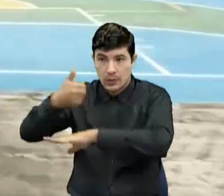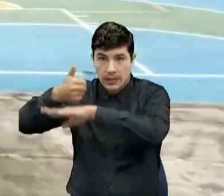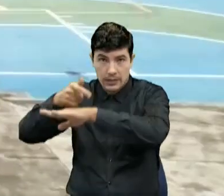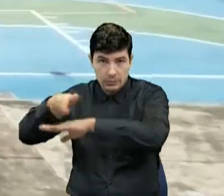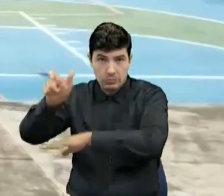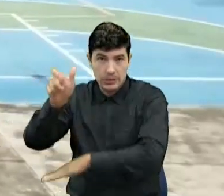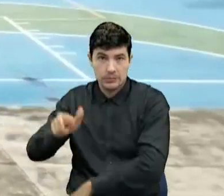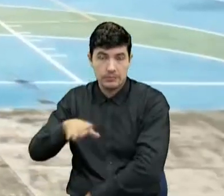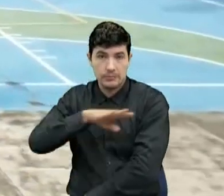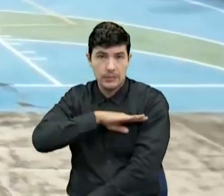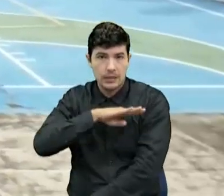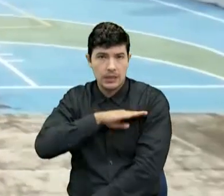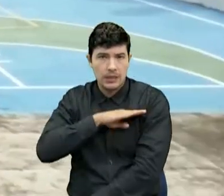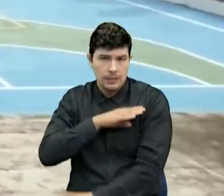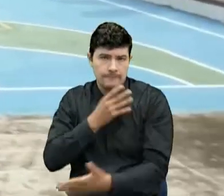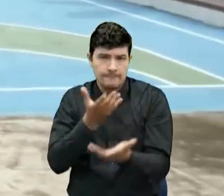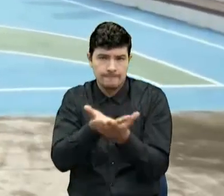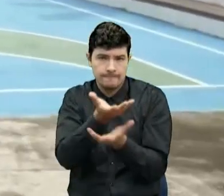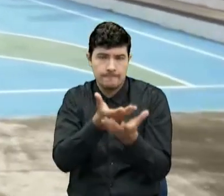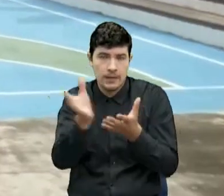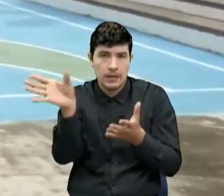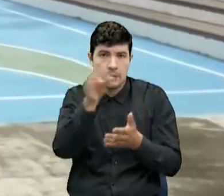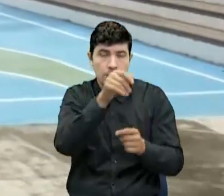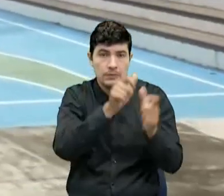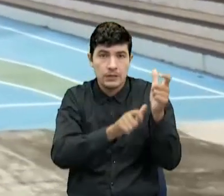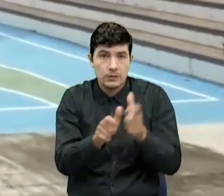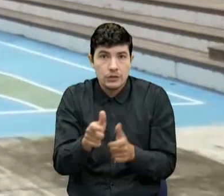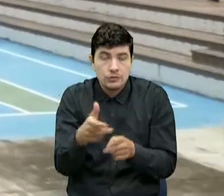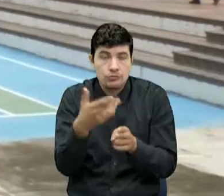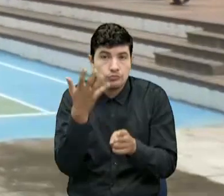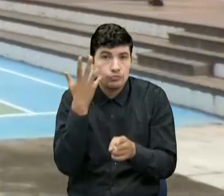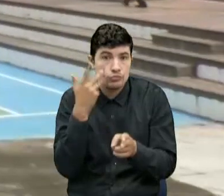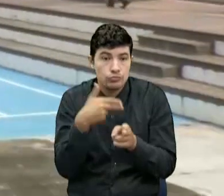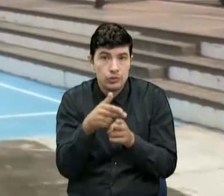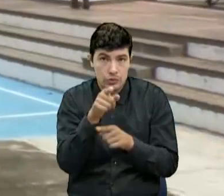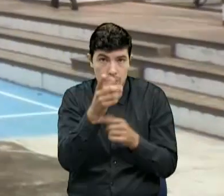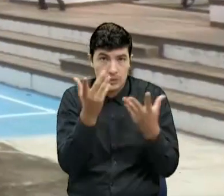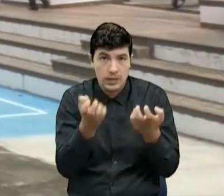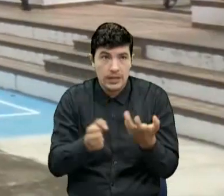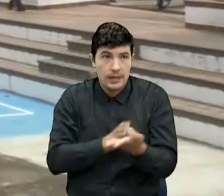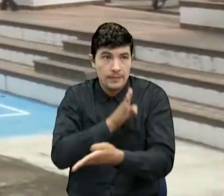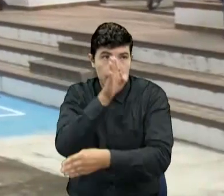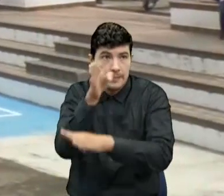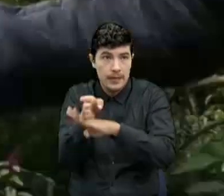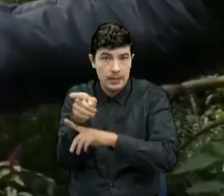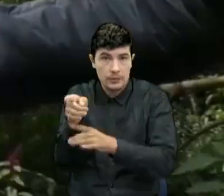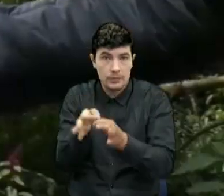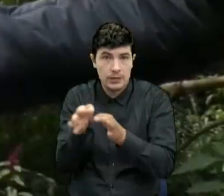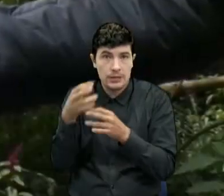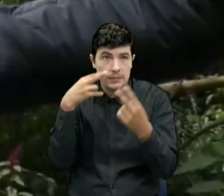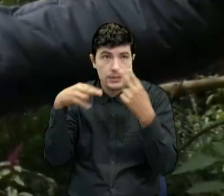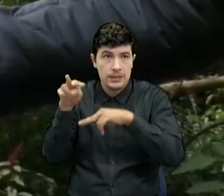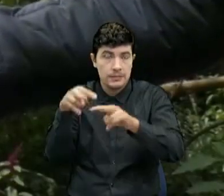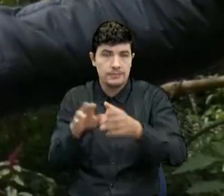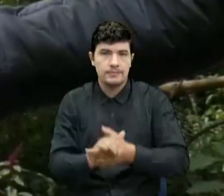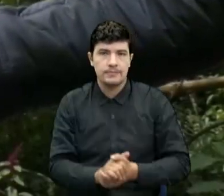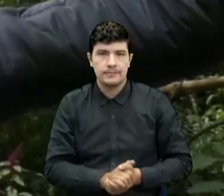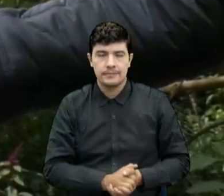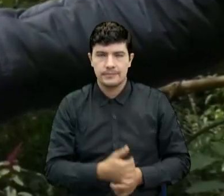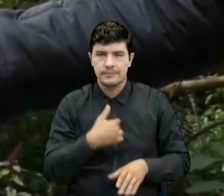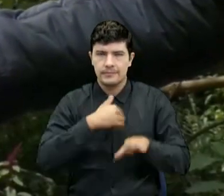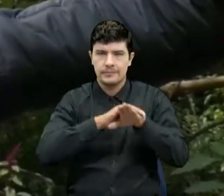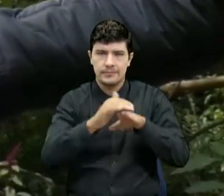alcalde hace algunas recomendaciones a las personas que por estos días quieren visitar a este municipio pues la invitación